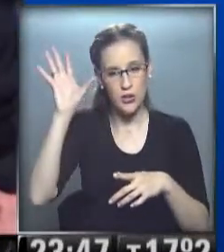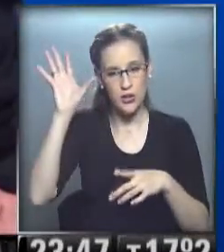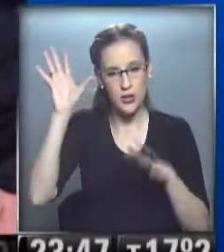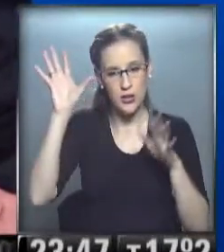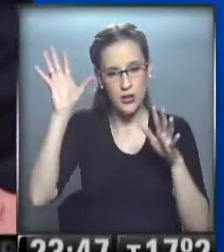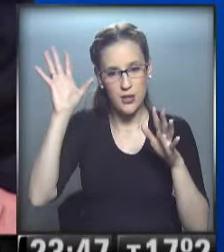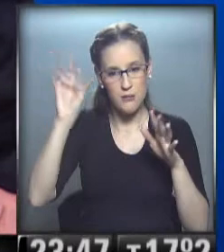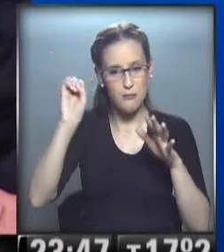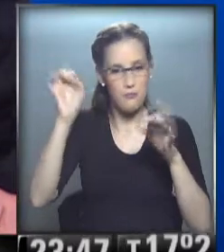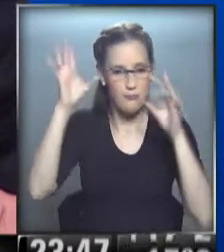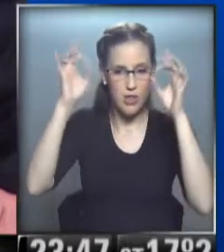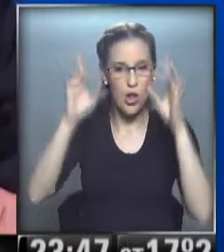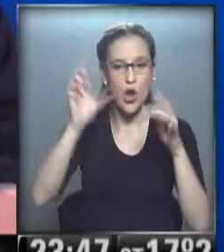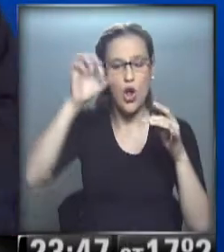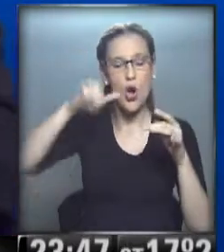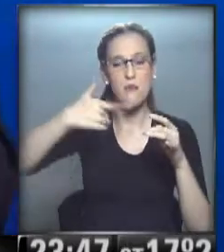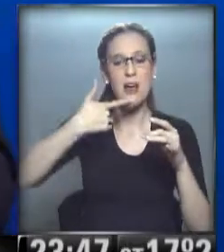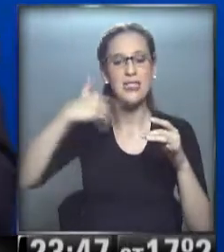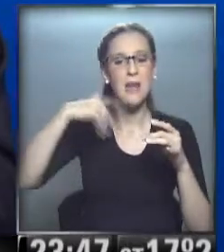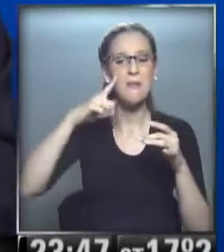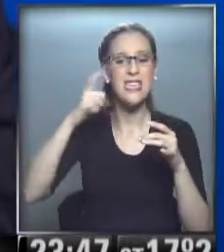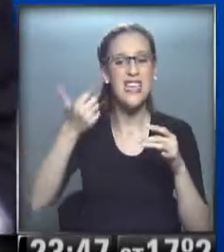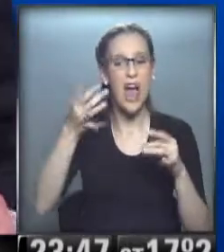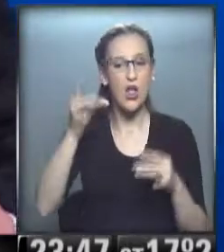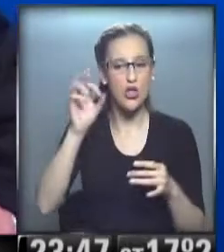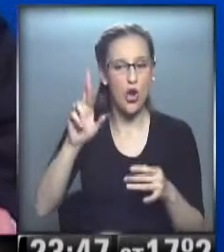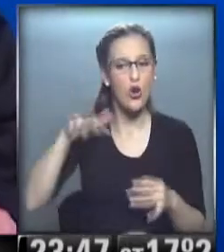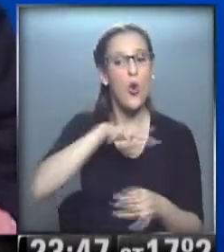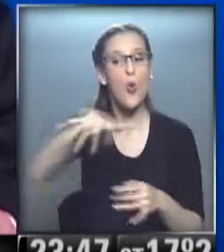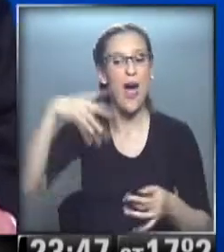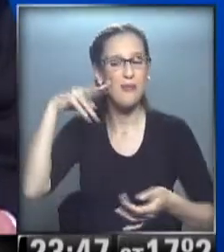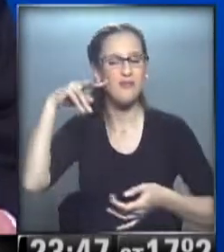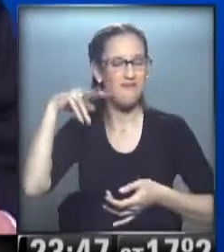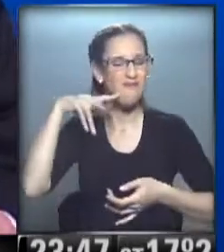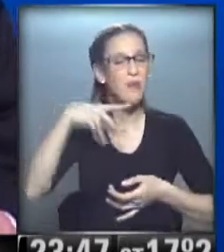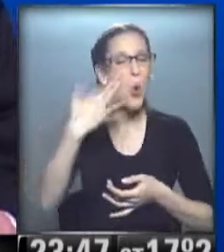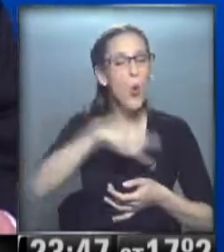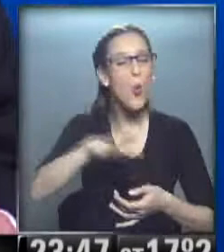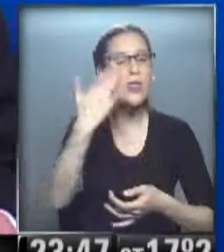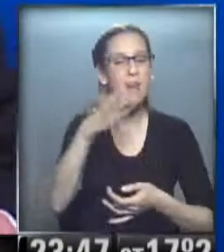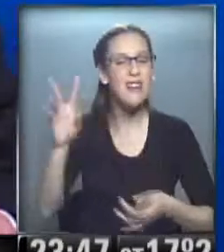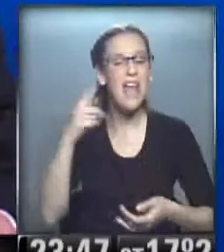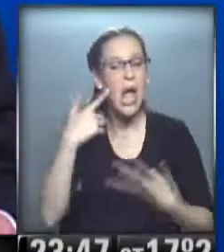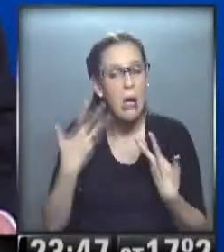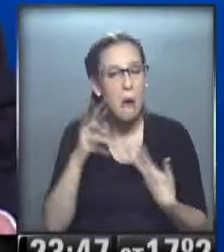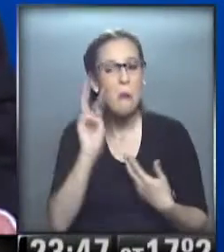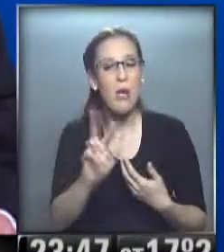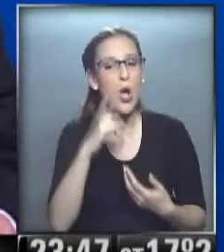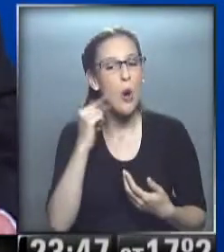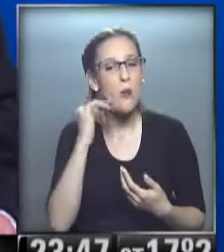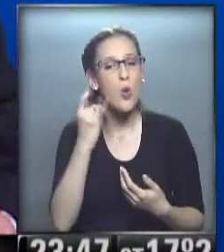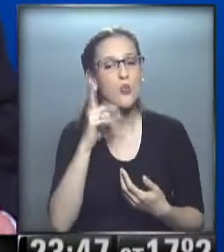de Lomas del Mirador. Quería chequear eso, sabía que me había confundido. De Lomas del Mirador. Allí fue visto por última vez Luciano Arruga. Recordemos que desapareció